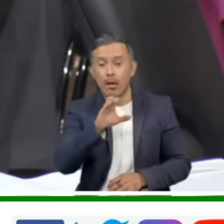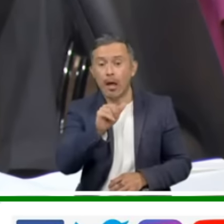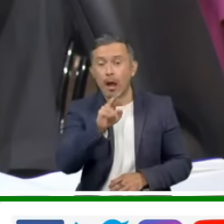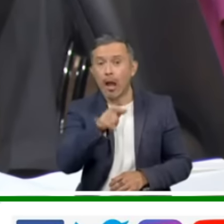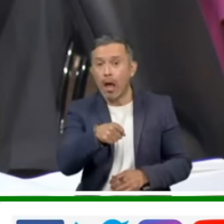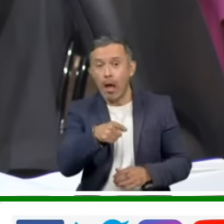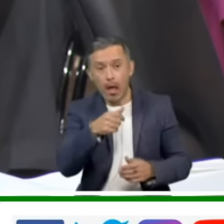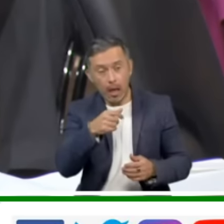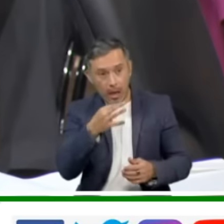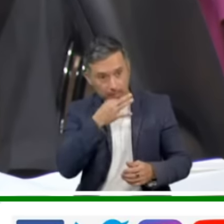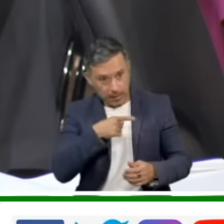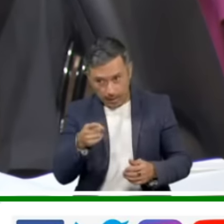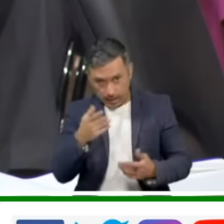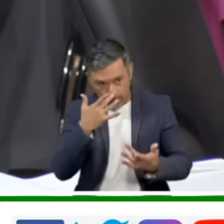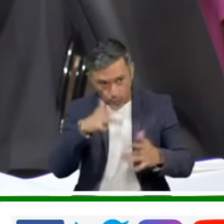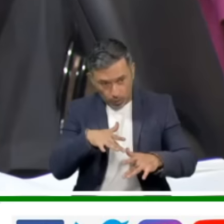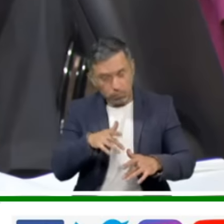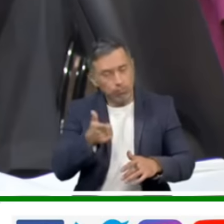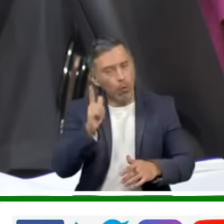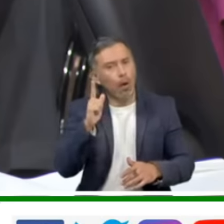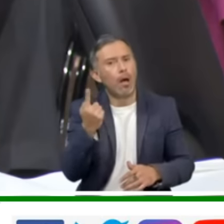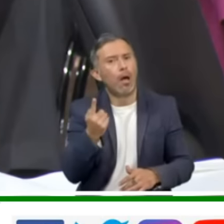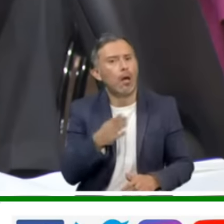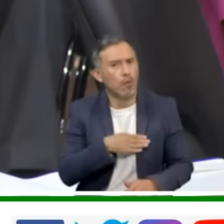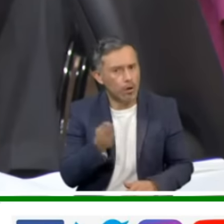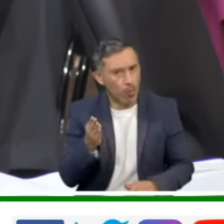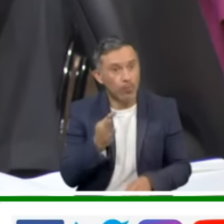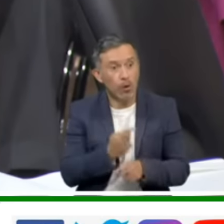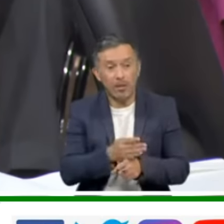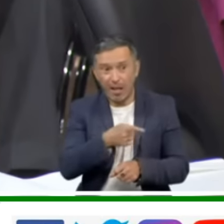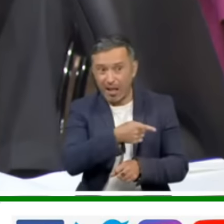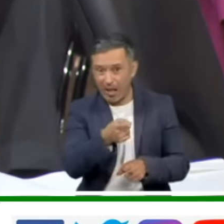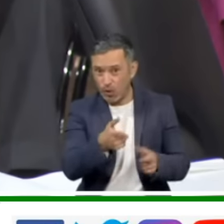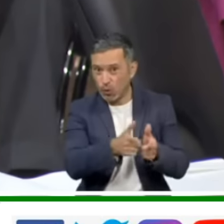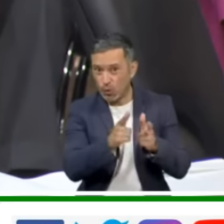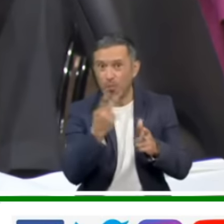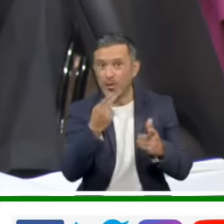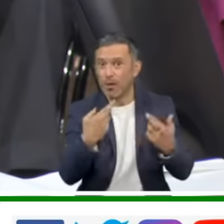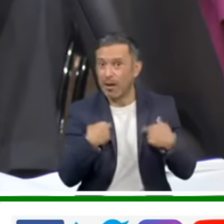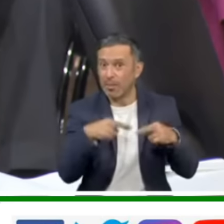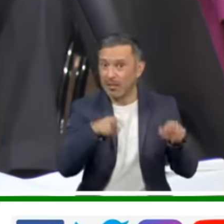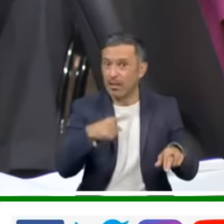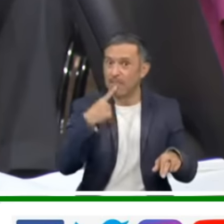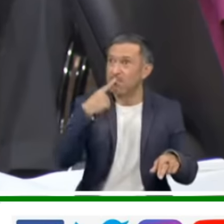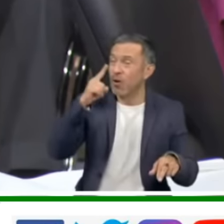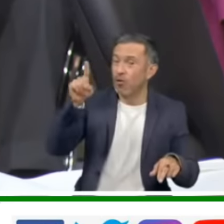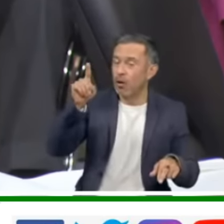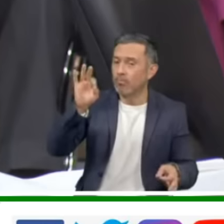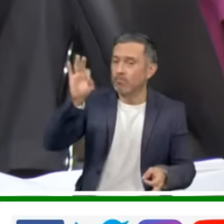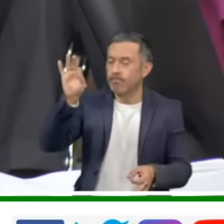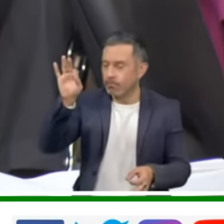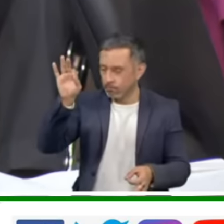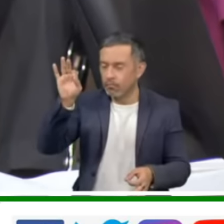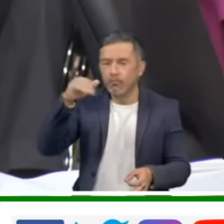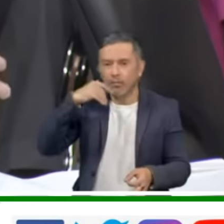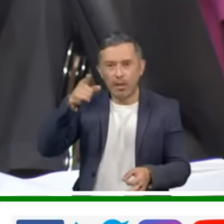y ojalá lo que aquí se ha dicho de las representaciones de los impugnantes se vea reflejado con un retiro del recurso